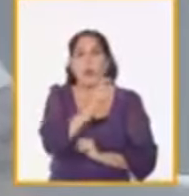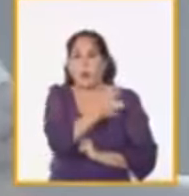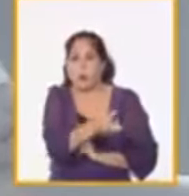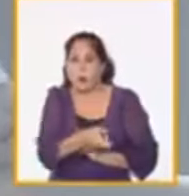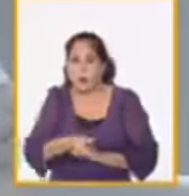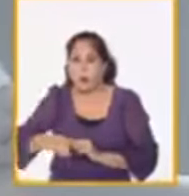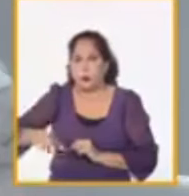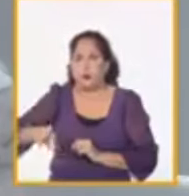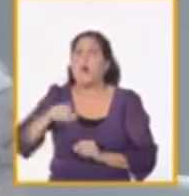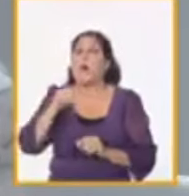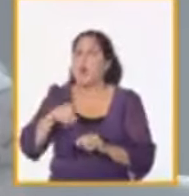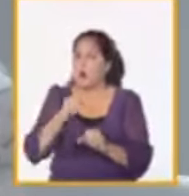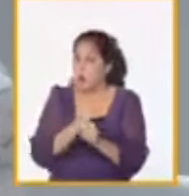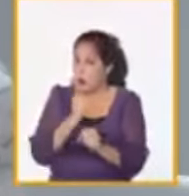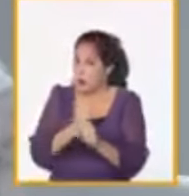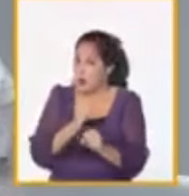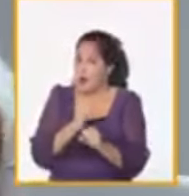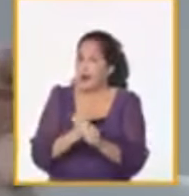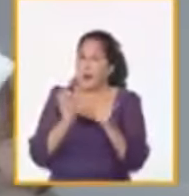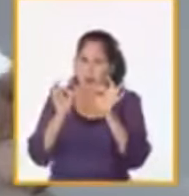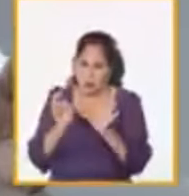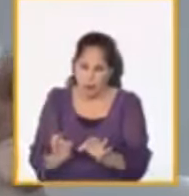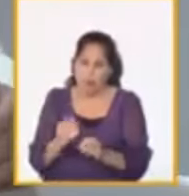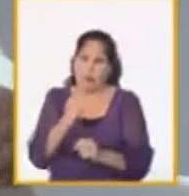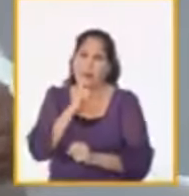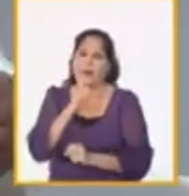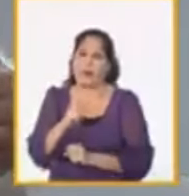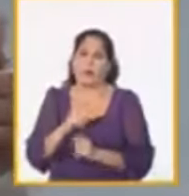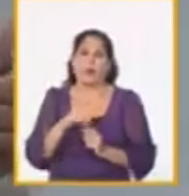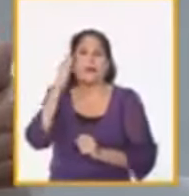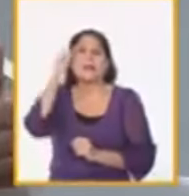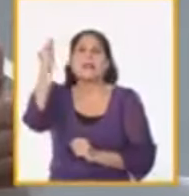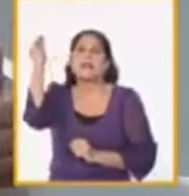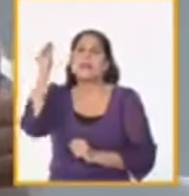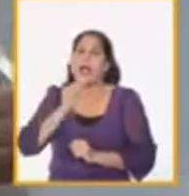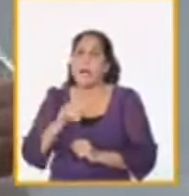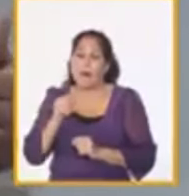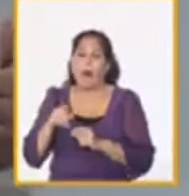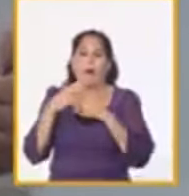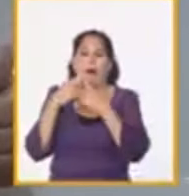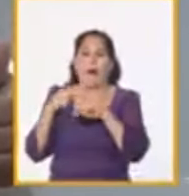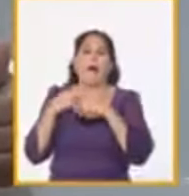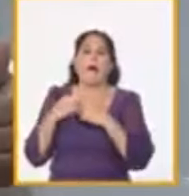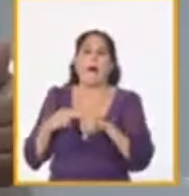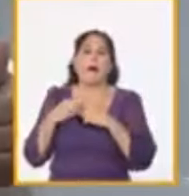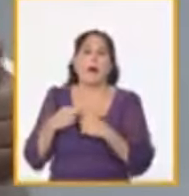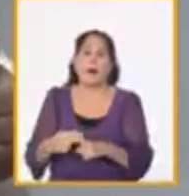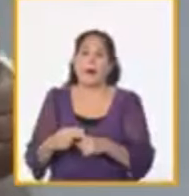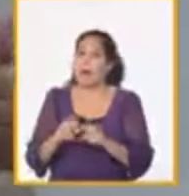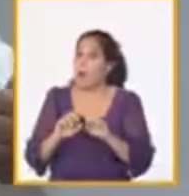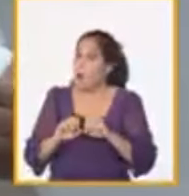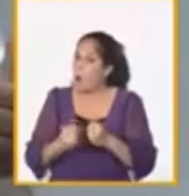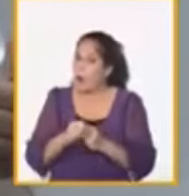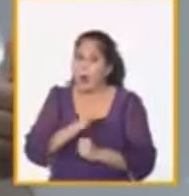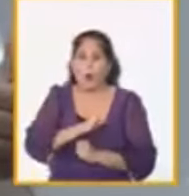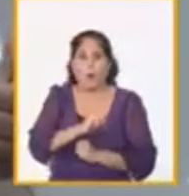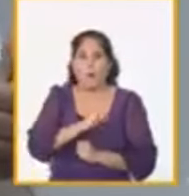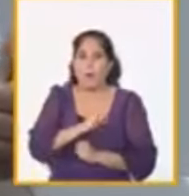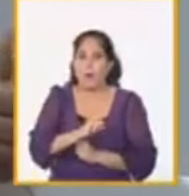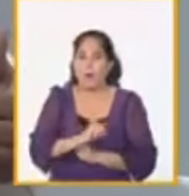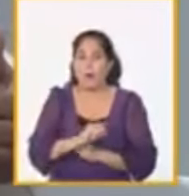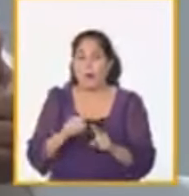hoy está trabajando ese trasvase y hay conciencia de que eso tiene que trabajar porque de lo contrario, si no nos